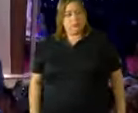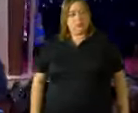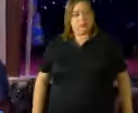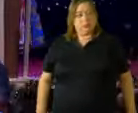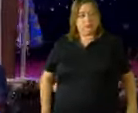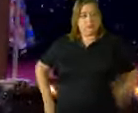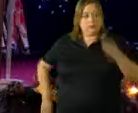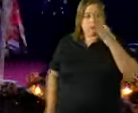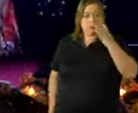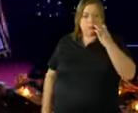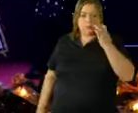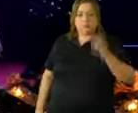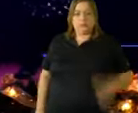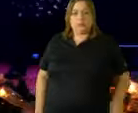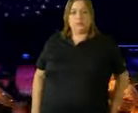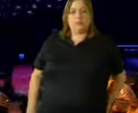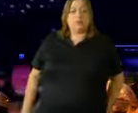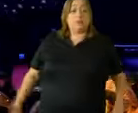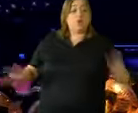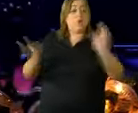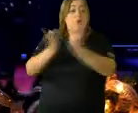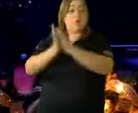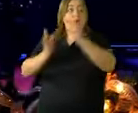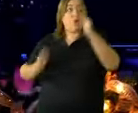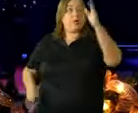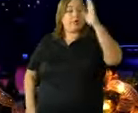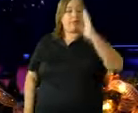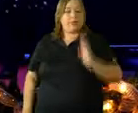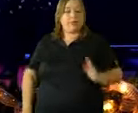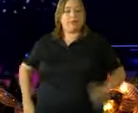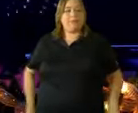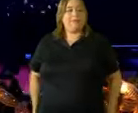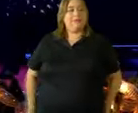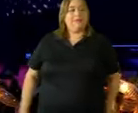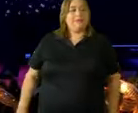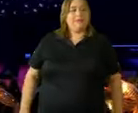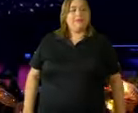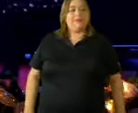Nueve vidas en el altar. ¿Cuánto dan gloria a Dios?